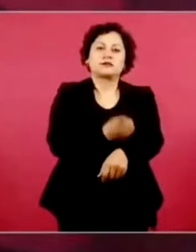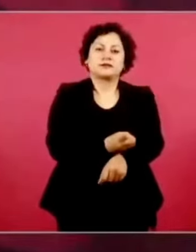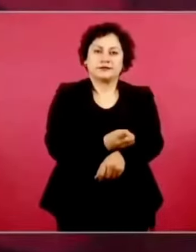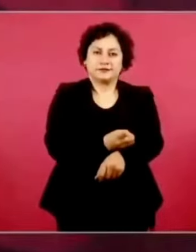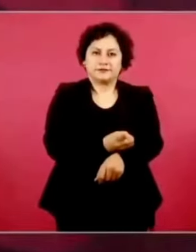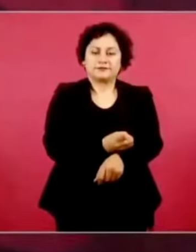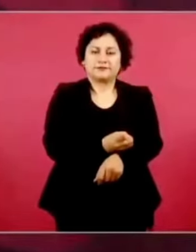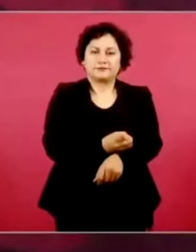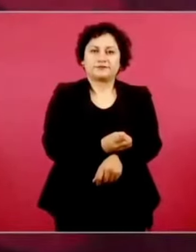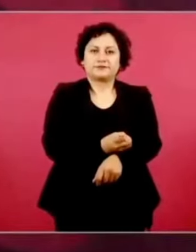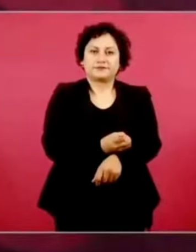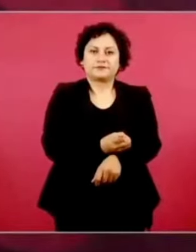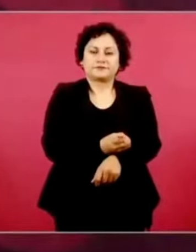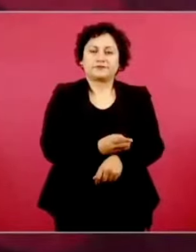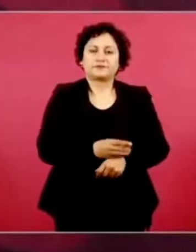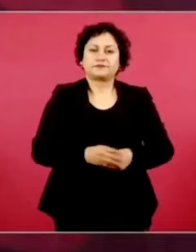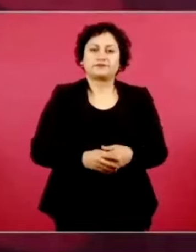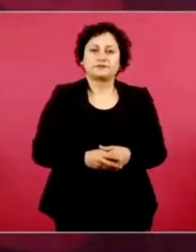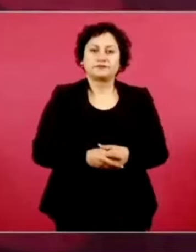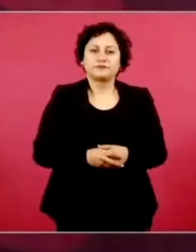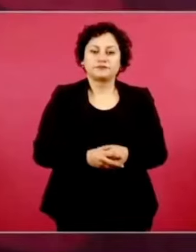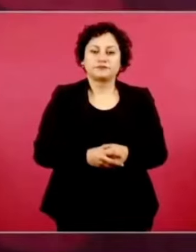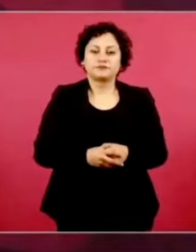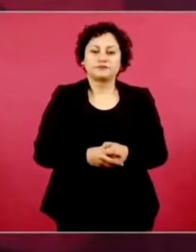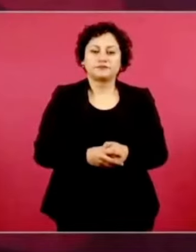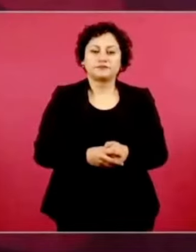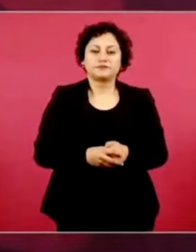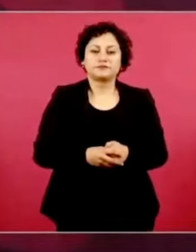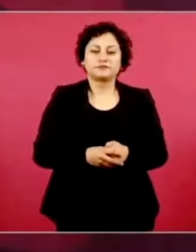de los